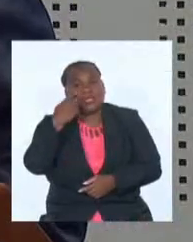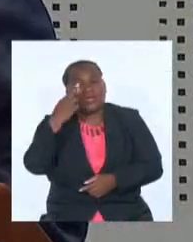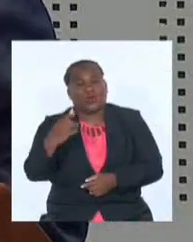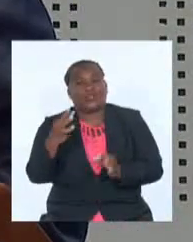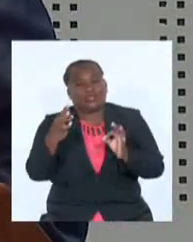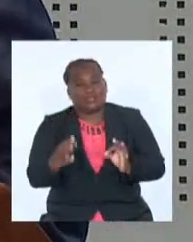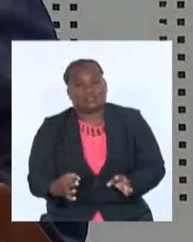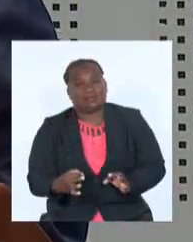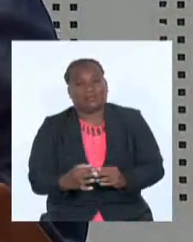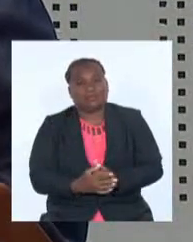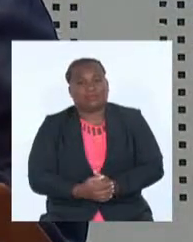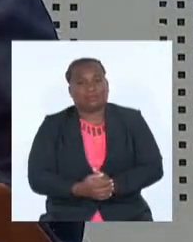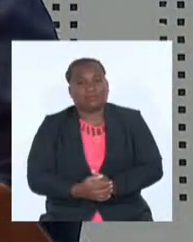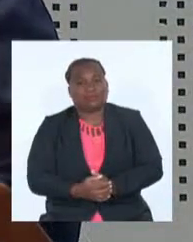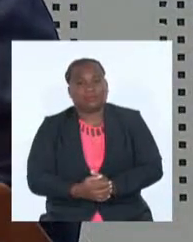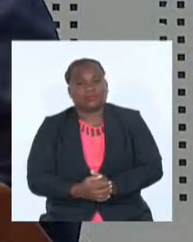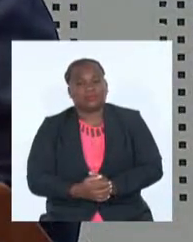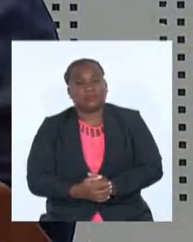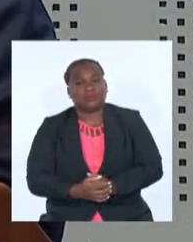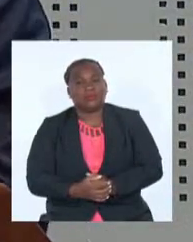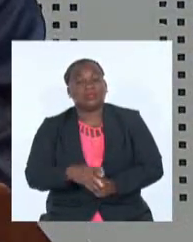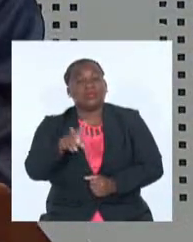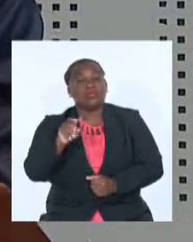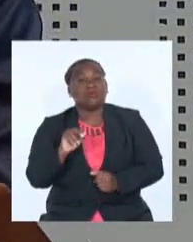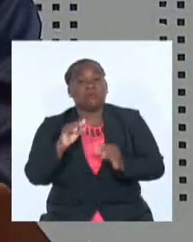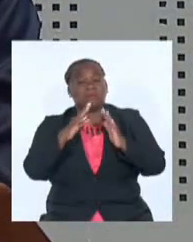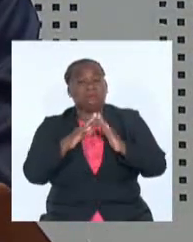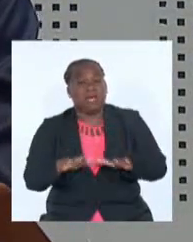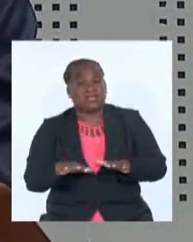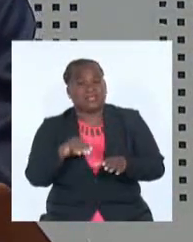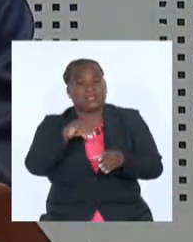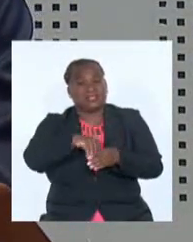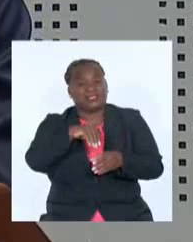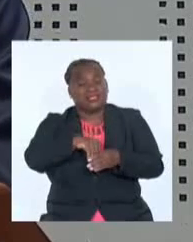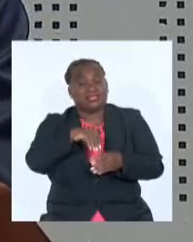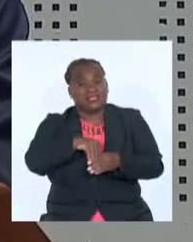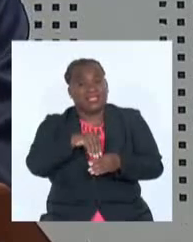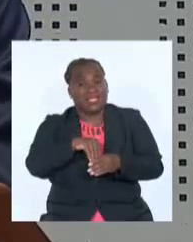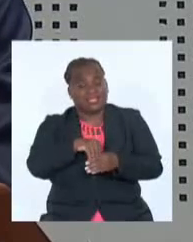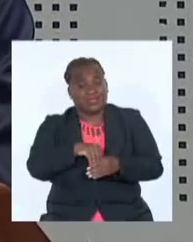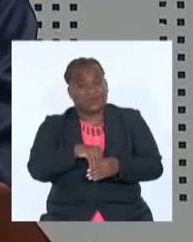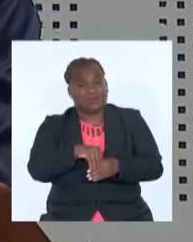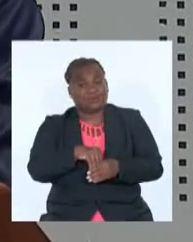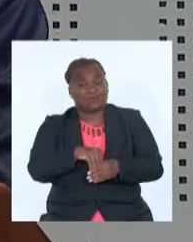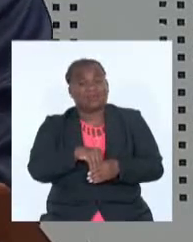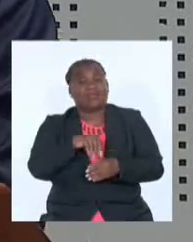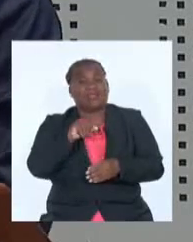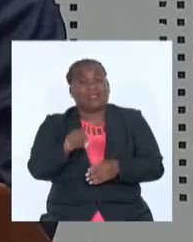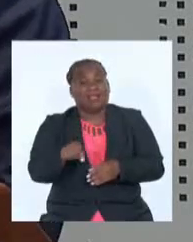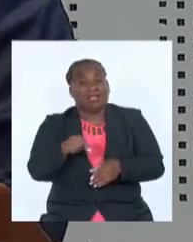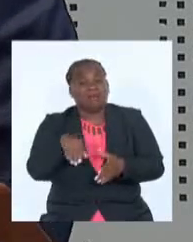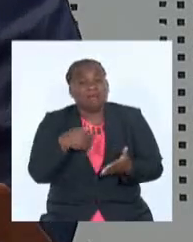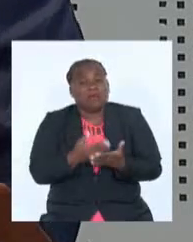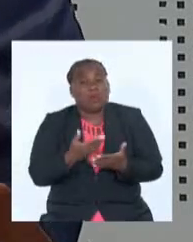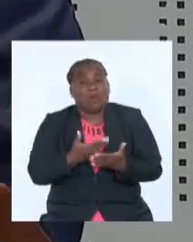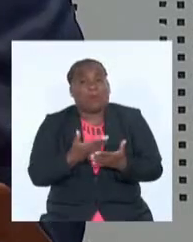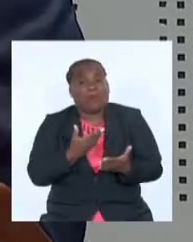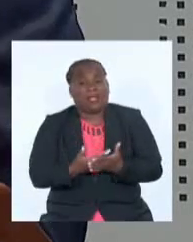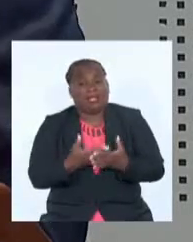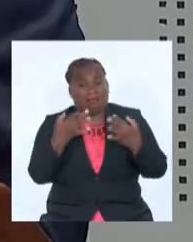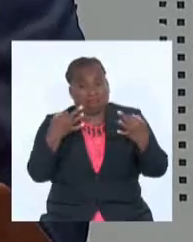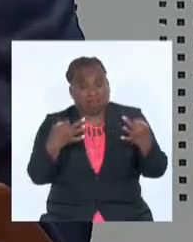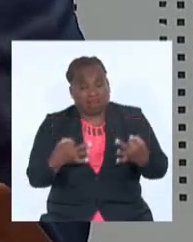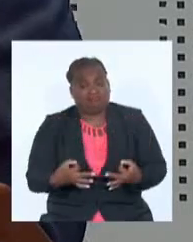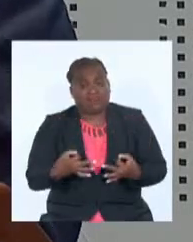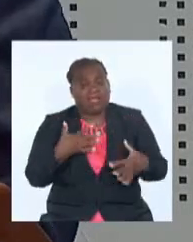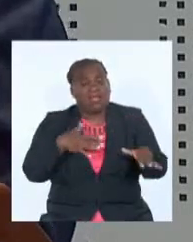inequívocamente Nueva Paz como parte de la agenda común y un conjunto de propuestas concretas para la